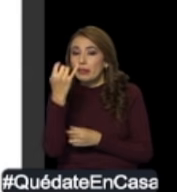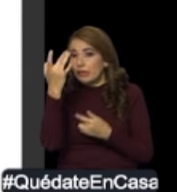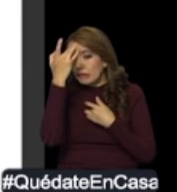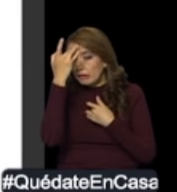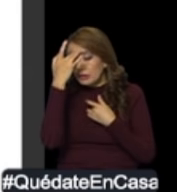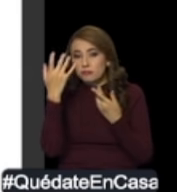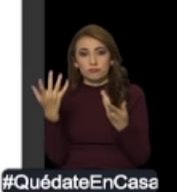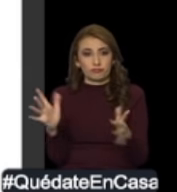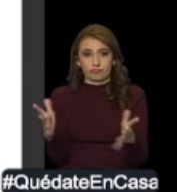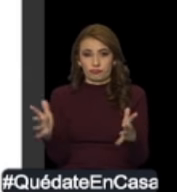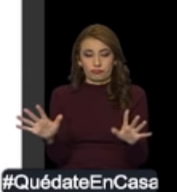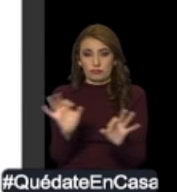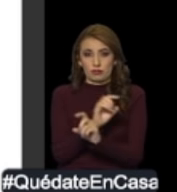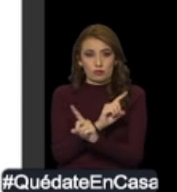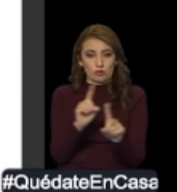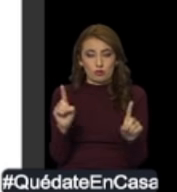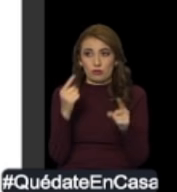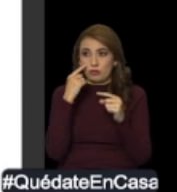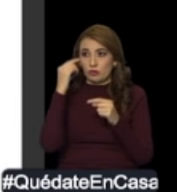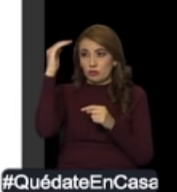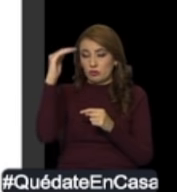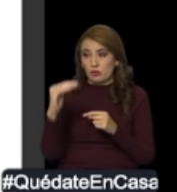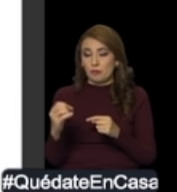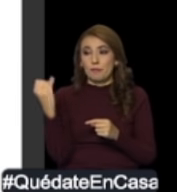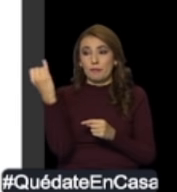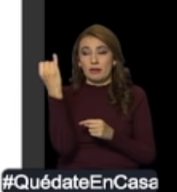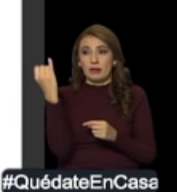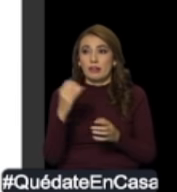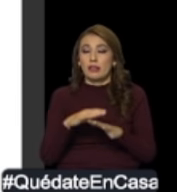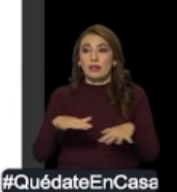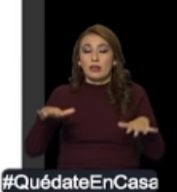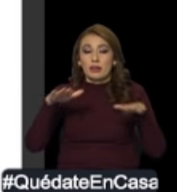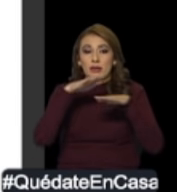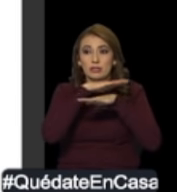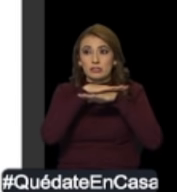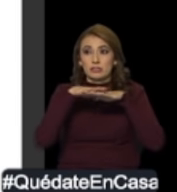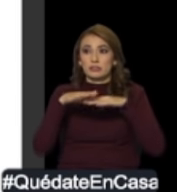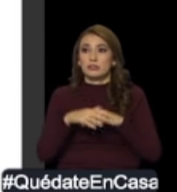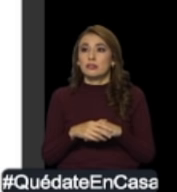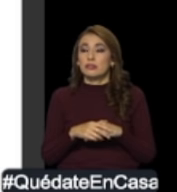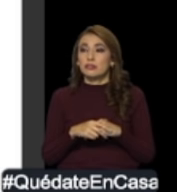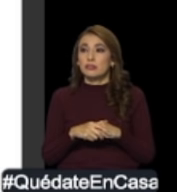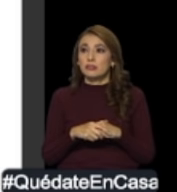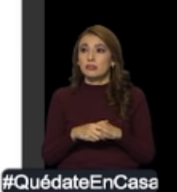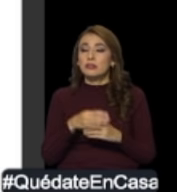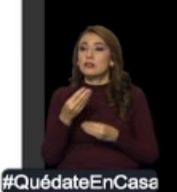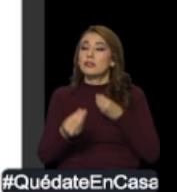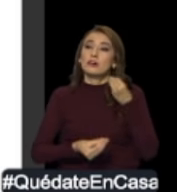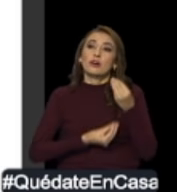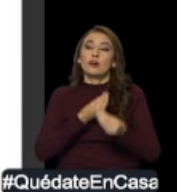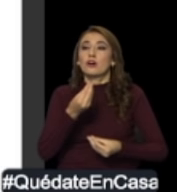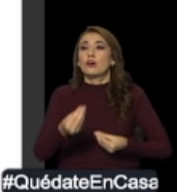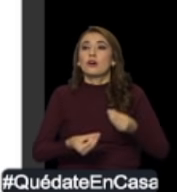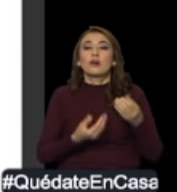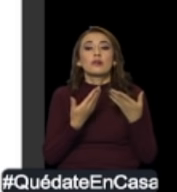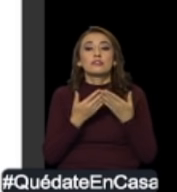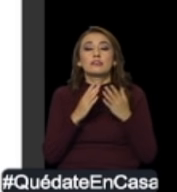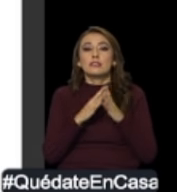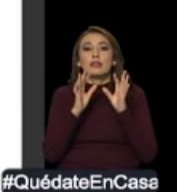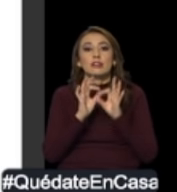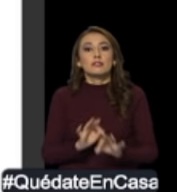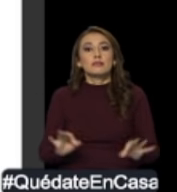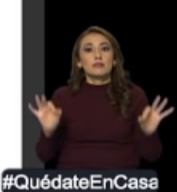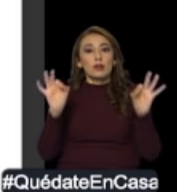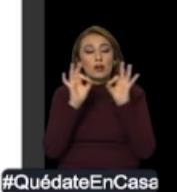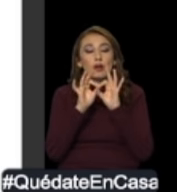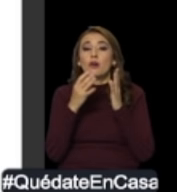síntoma y en el eje vertical están puestos el número. De nuevo quiero recalcar lo que se pone a